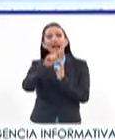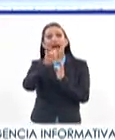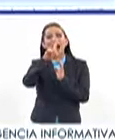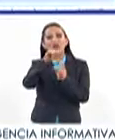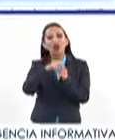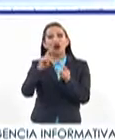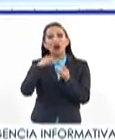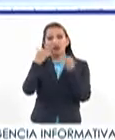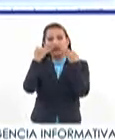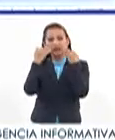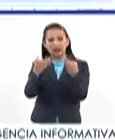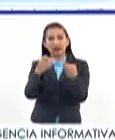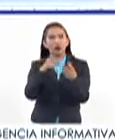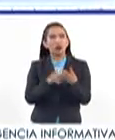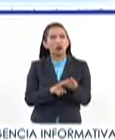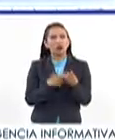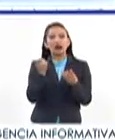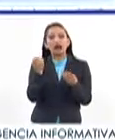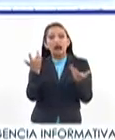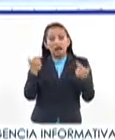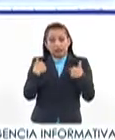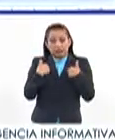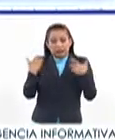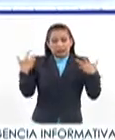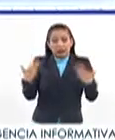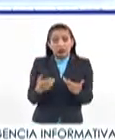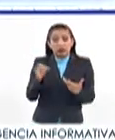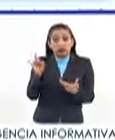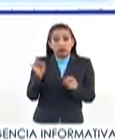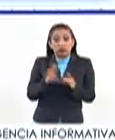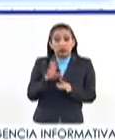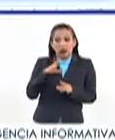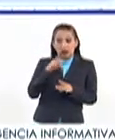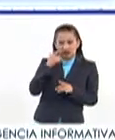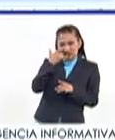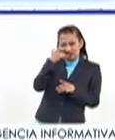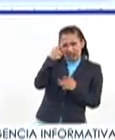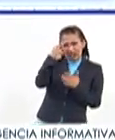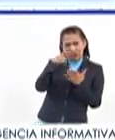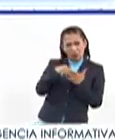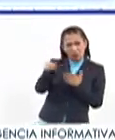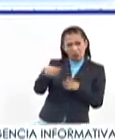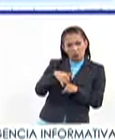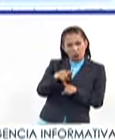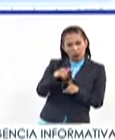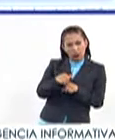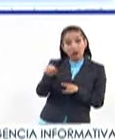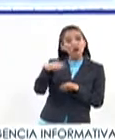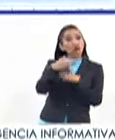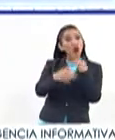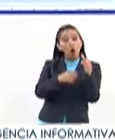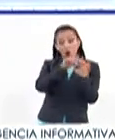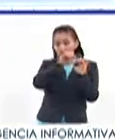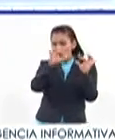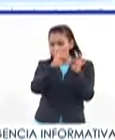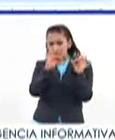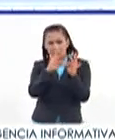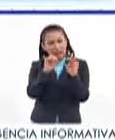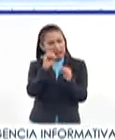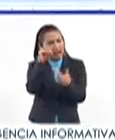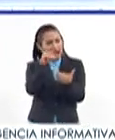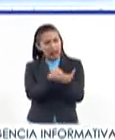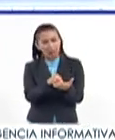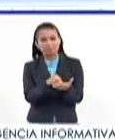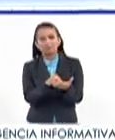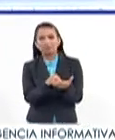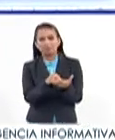los testigos, qué hacer en caso de que haya una sospecha de bullying. Todo se mantiene en